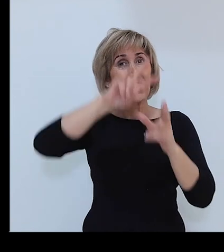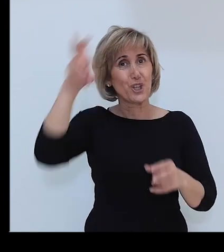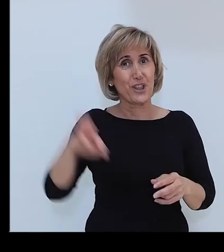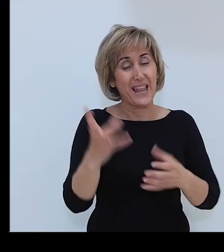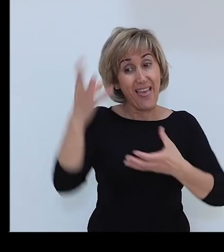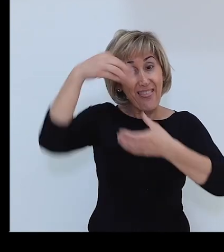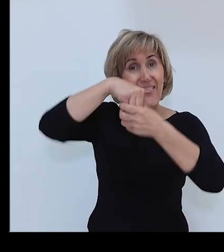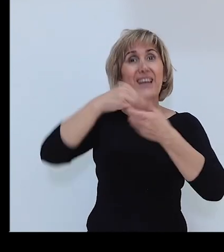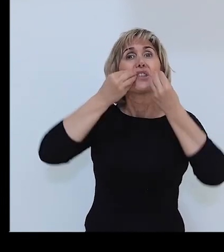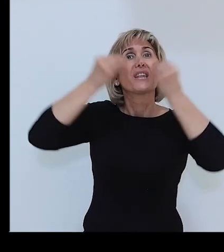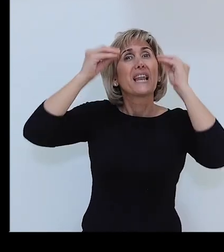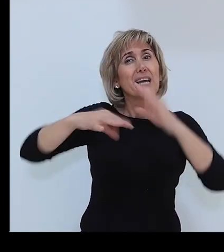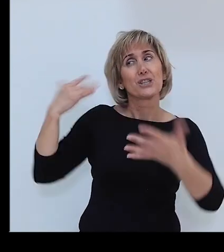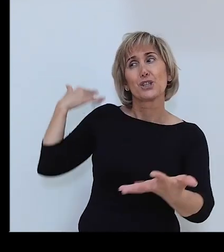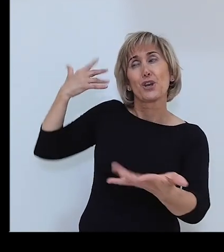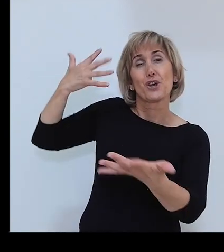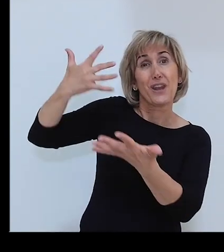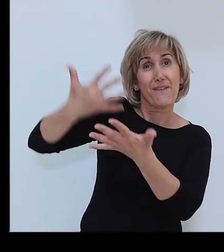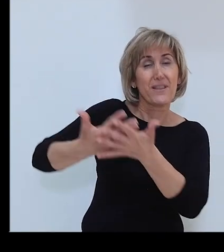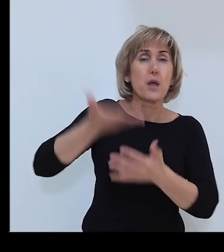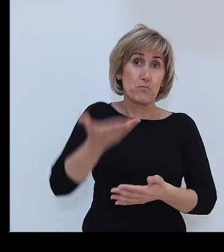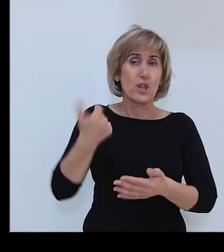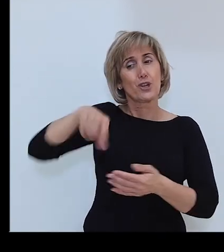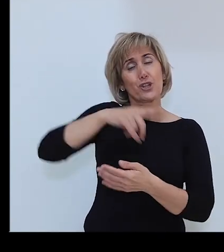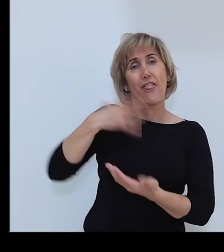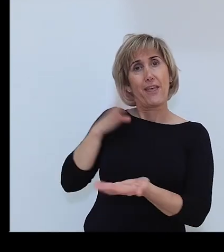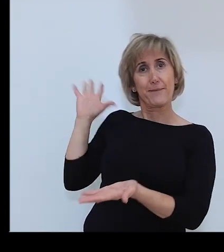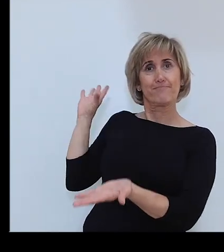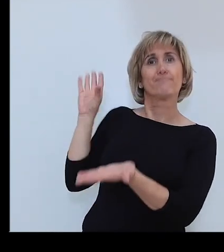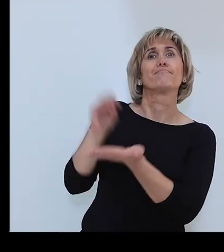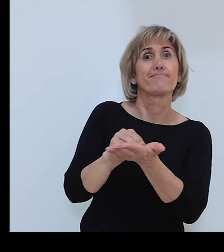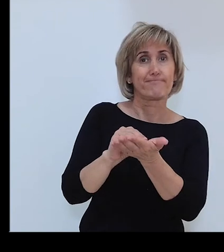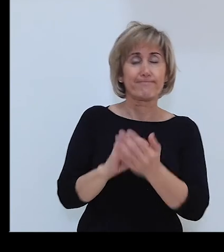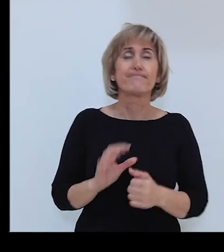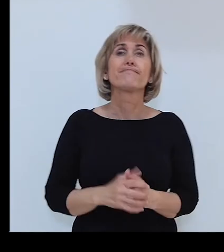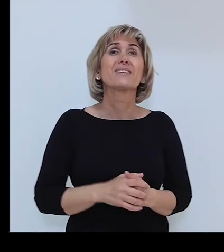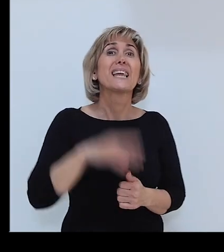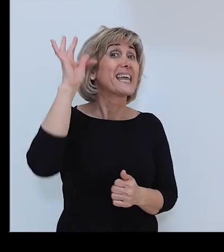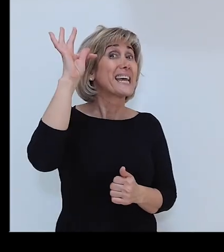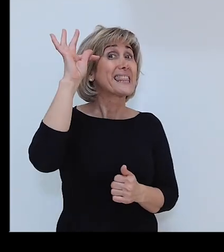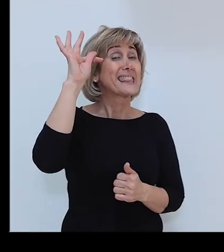una nueva referente, una fundadora de la sociología dentro